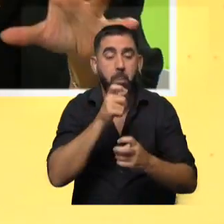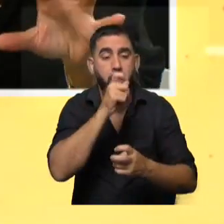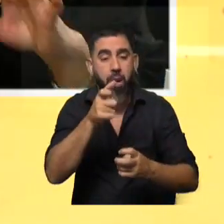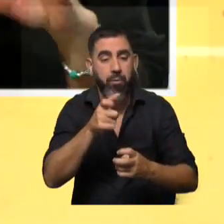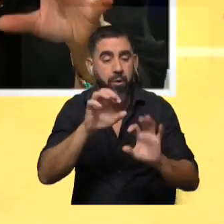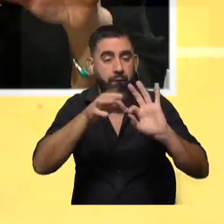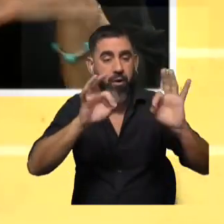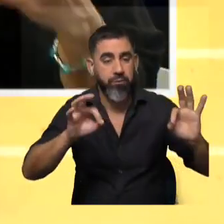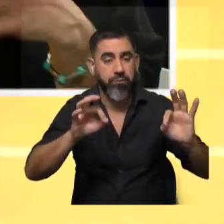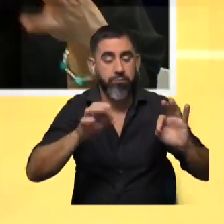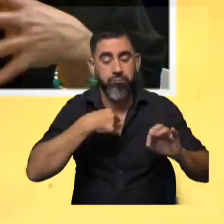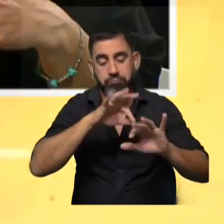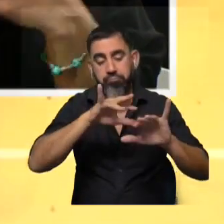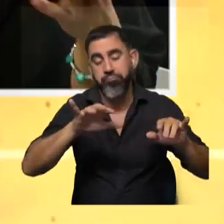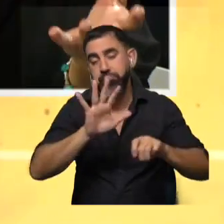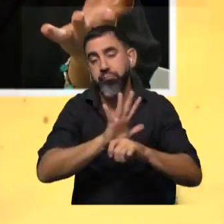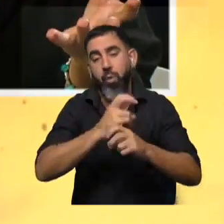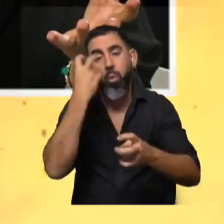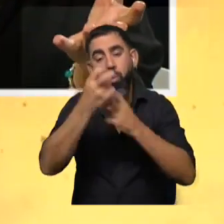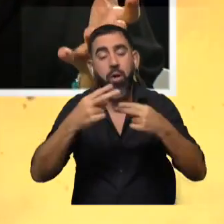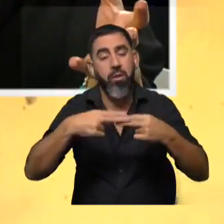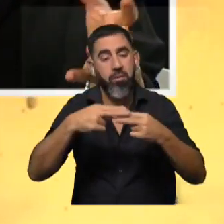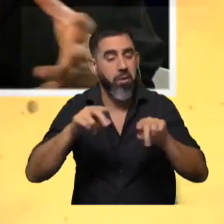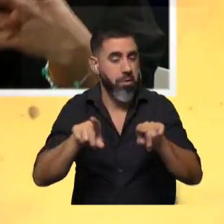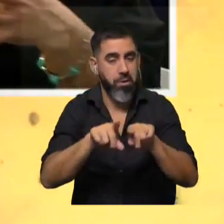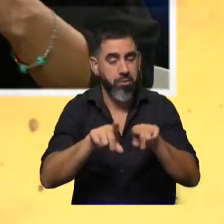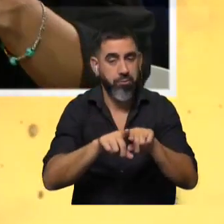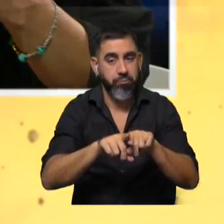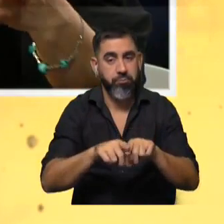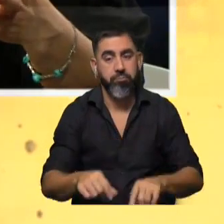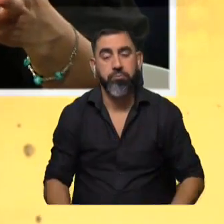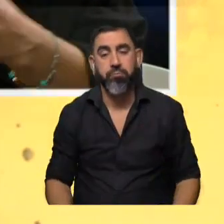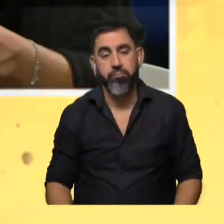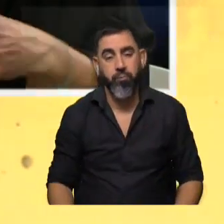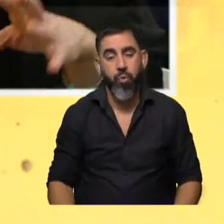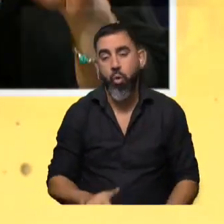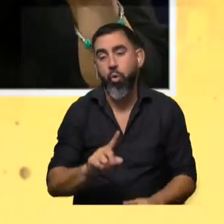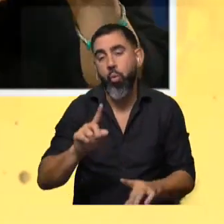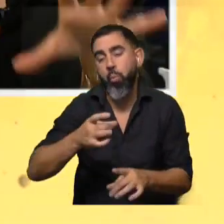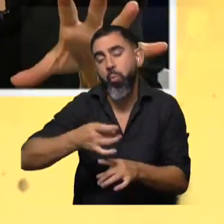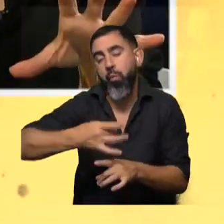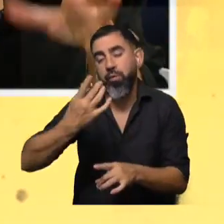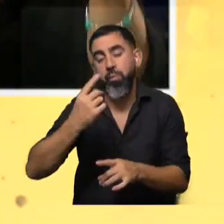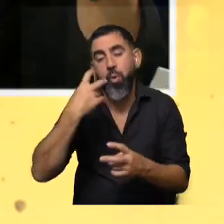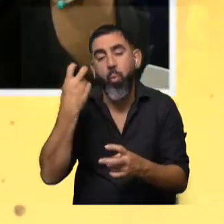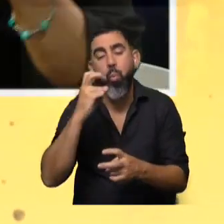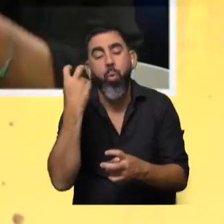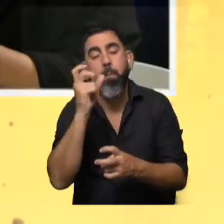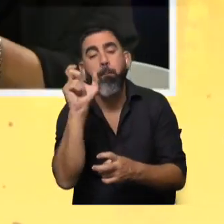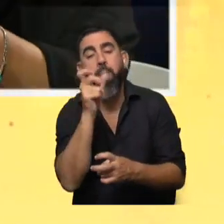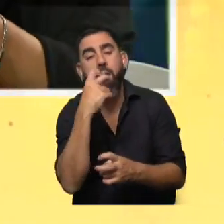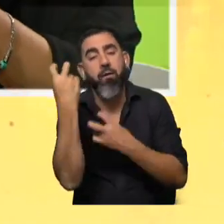por texto. Uno escribe como si fuera un buscador de internet, claro, pero no tan sofisticado a veces, y uno busca palabras